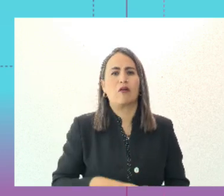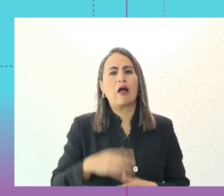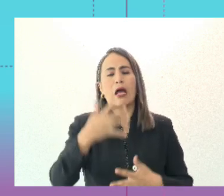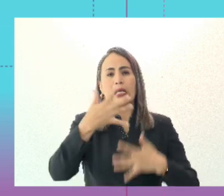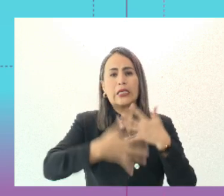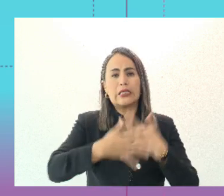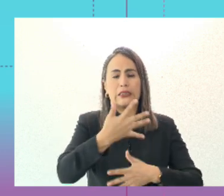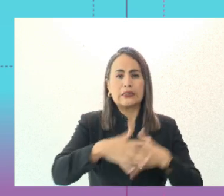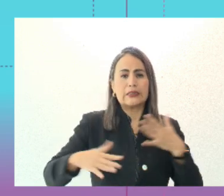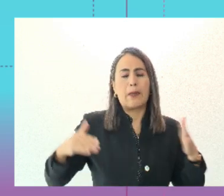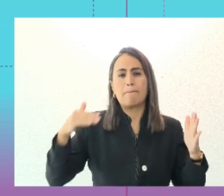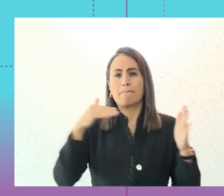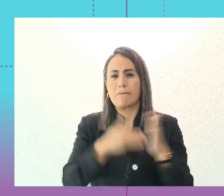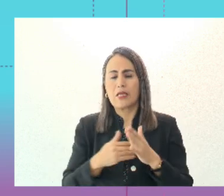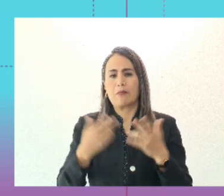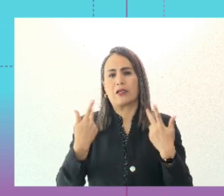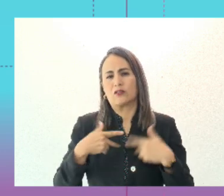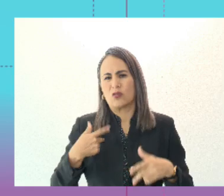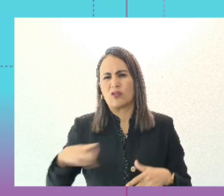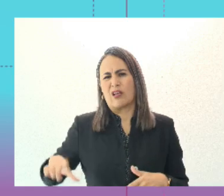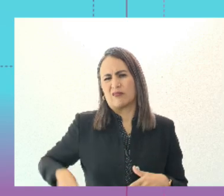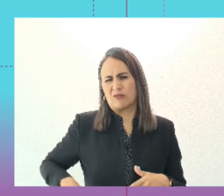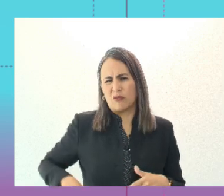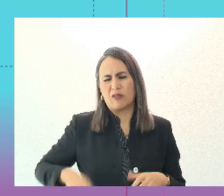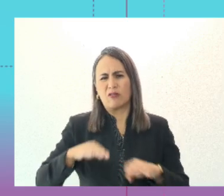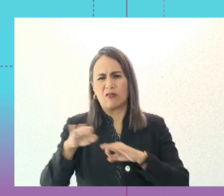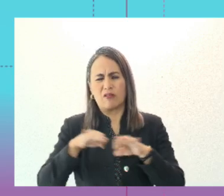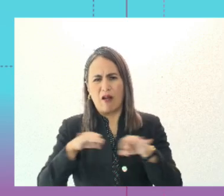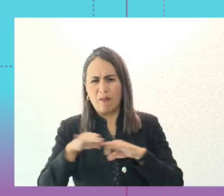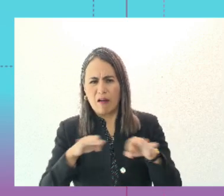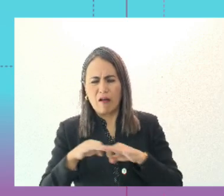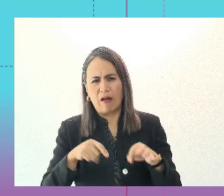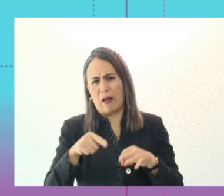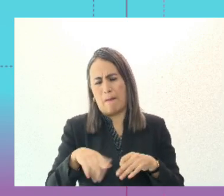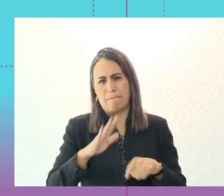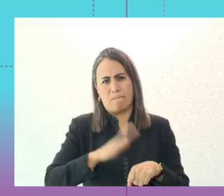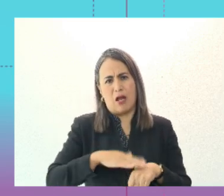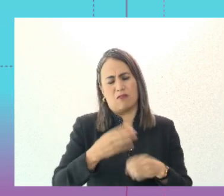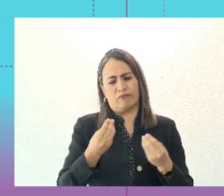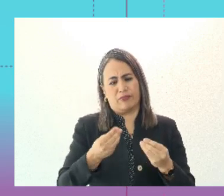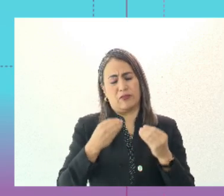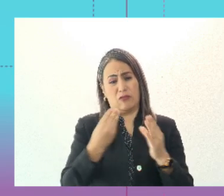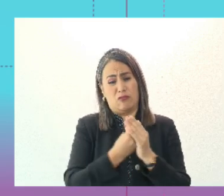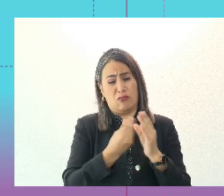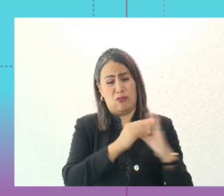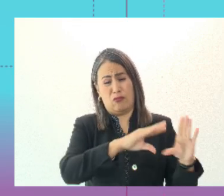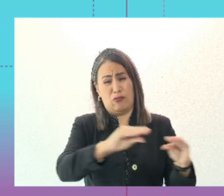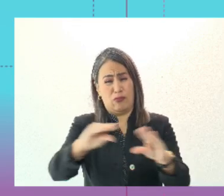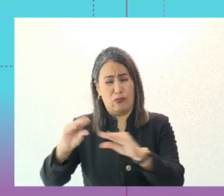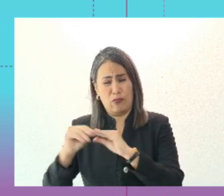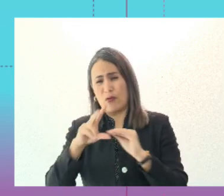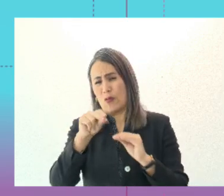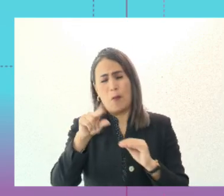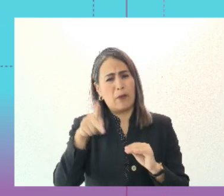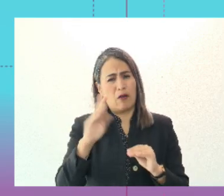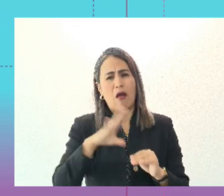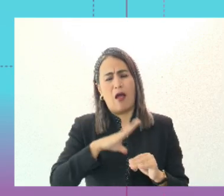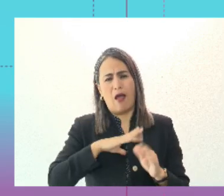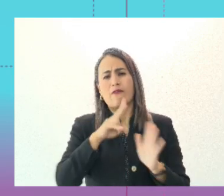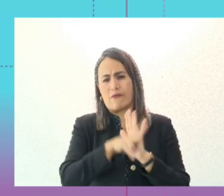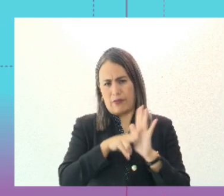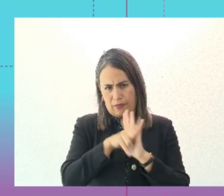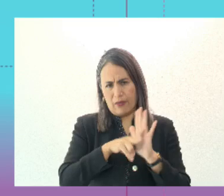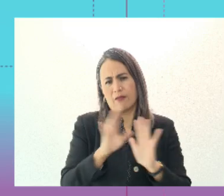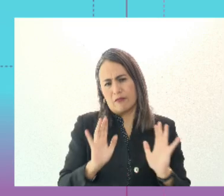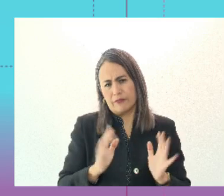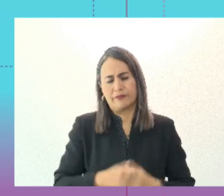15,000 servidores públicos o 16,000 servidores públicos. Y entonces, también otro tema que no se ha tocado aquí es, ¿qué dice